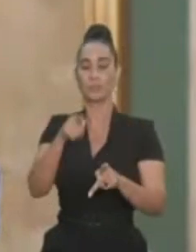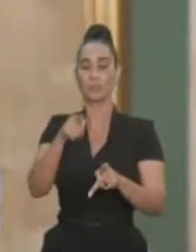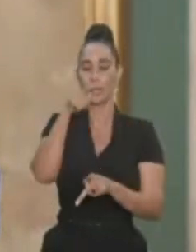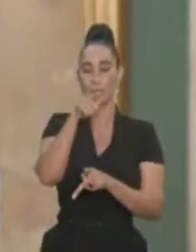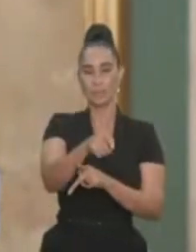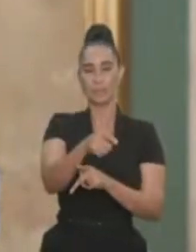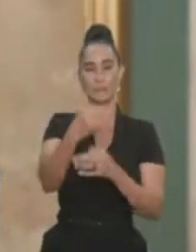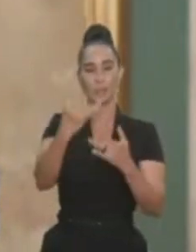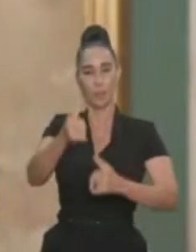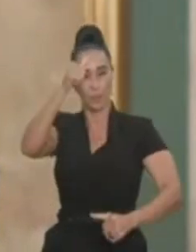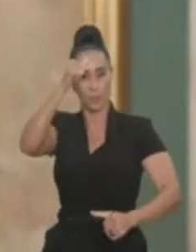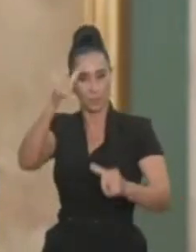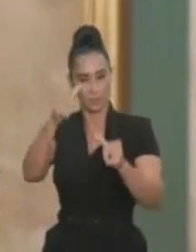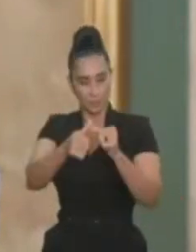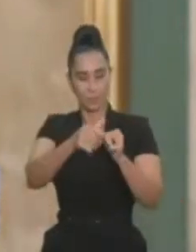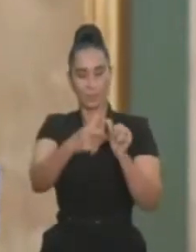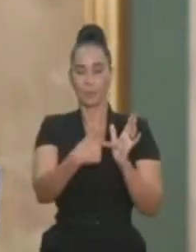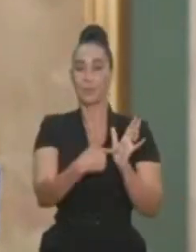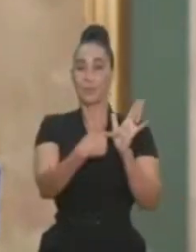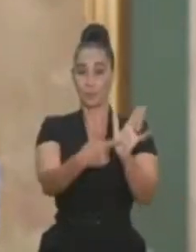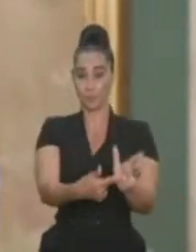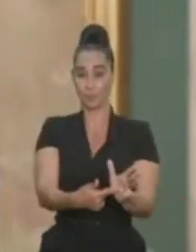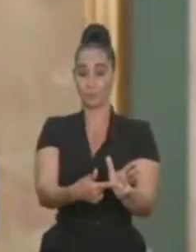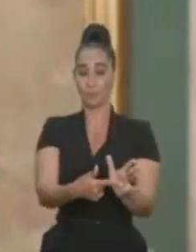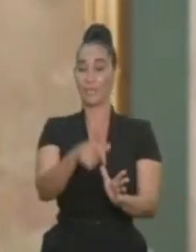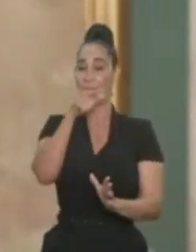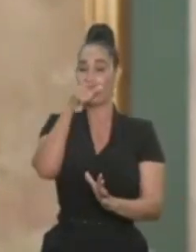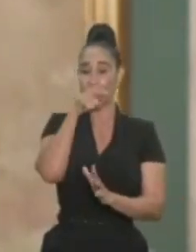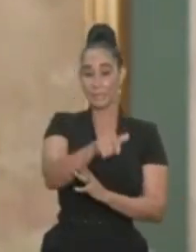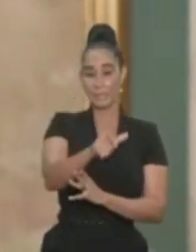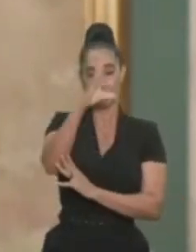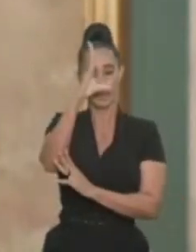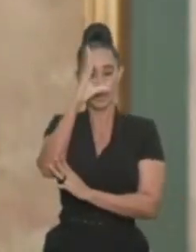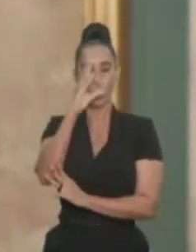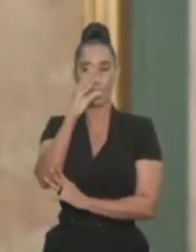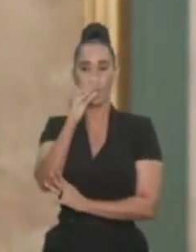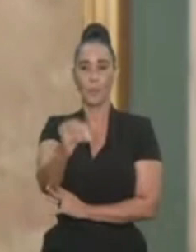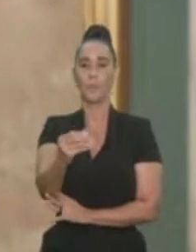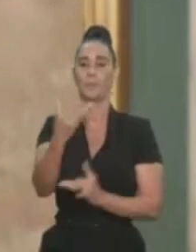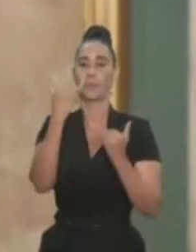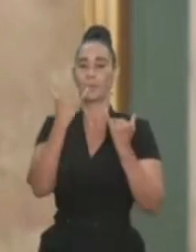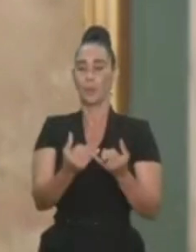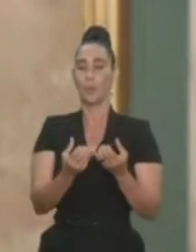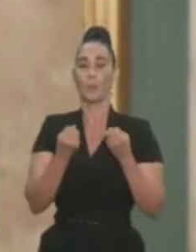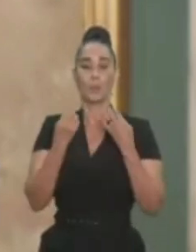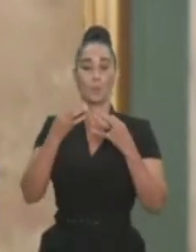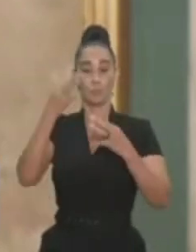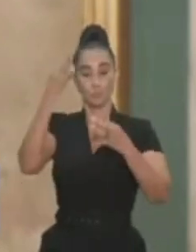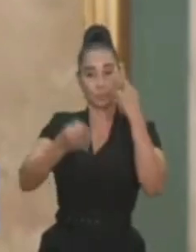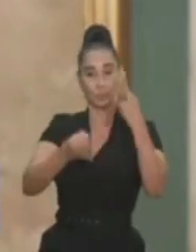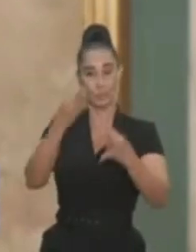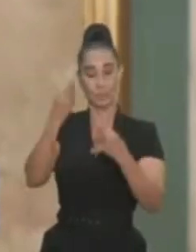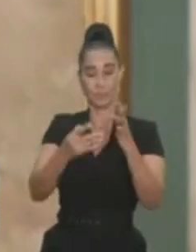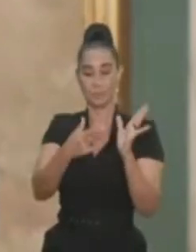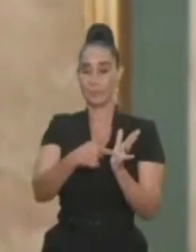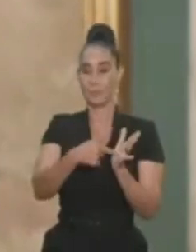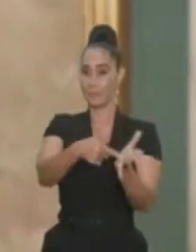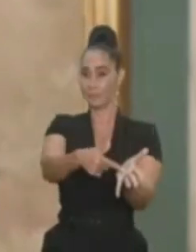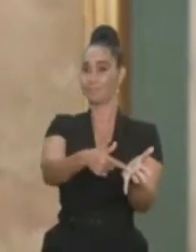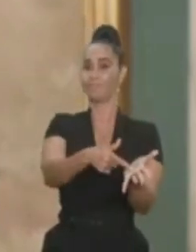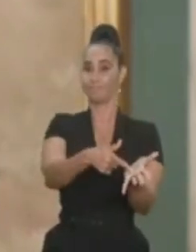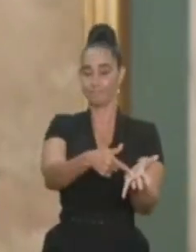Orlando que estamos reconociendo hoy, ese es el Orlando que le estamos con mucha justicia dando este